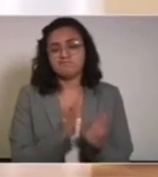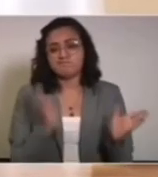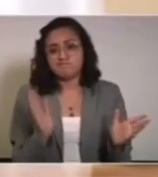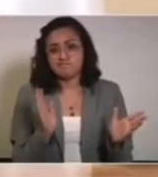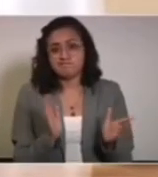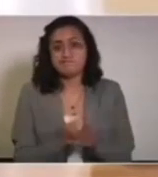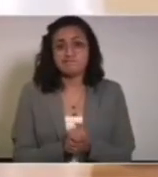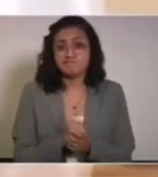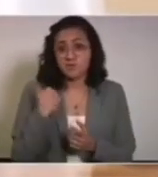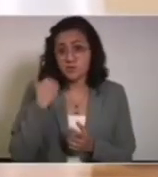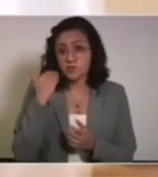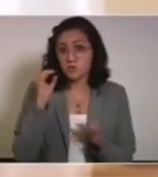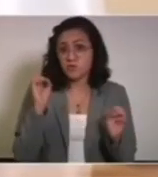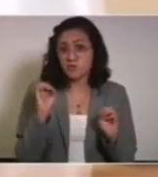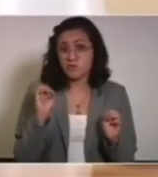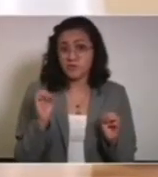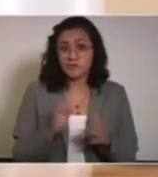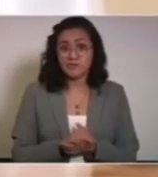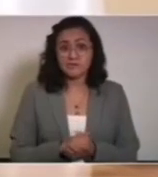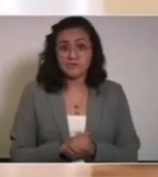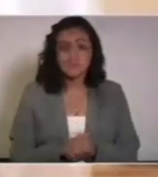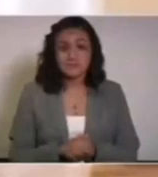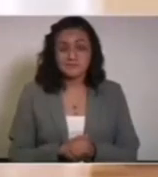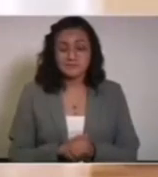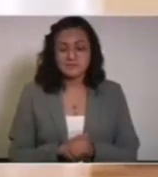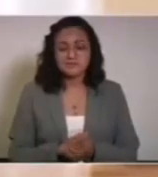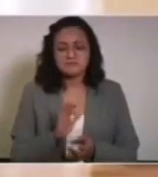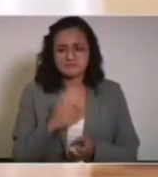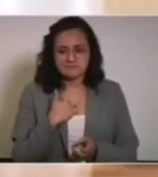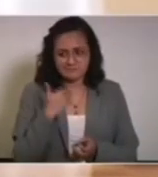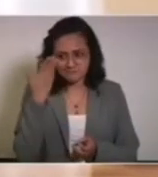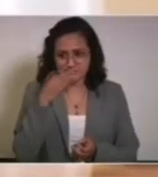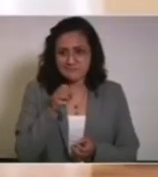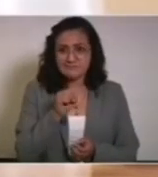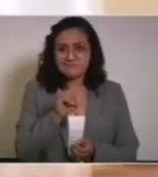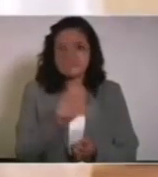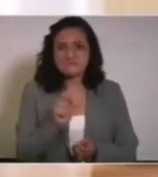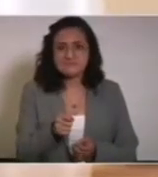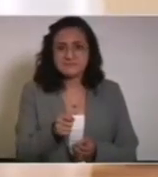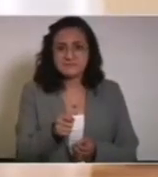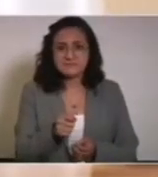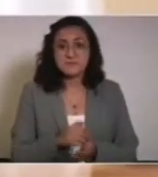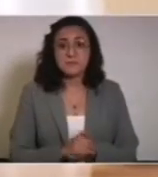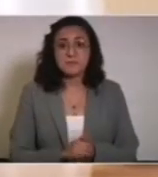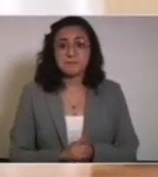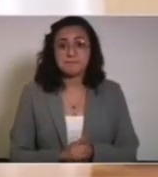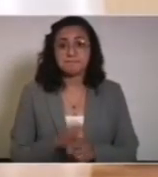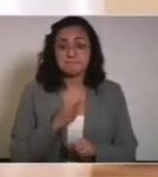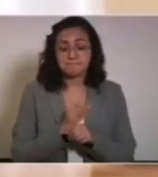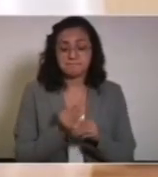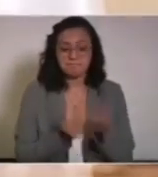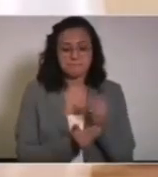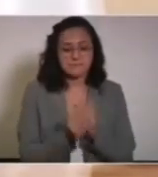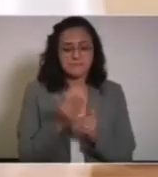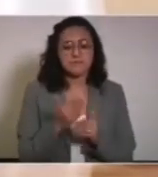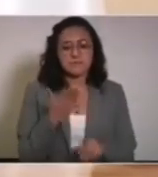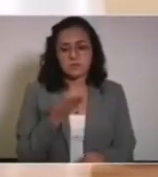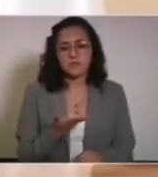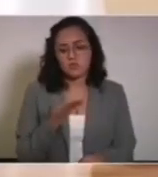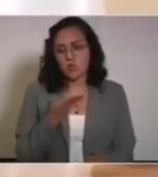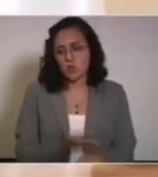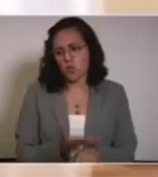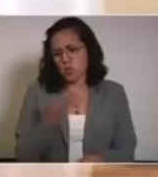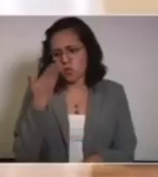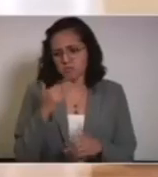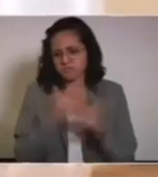no conozco lo que sí estamos en un proceso muy adelantado